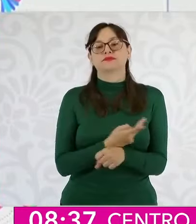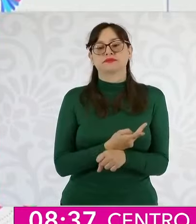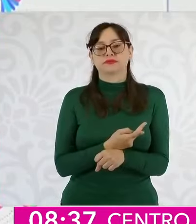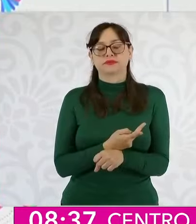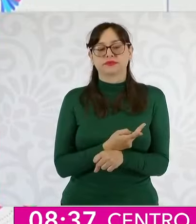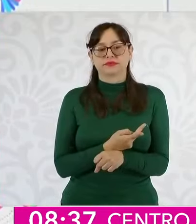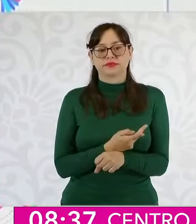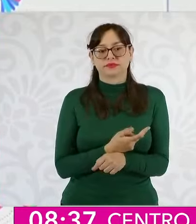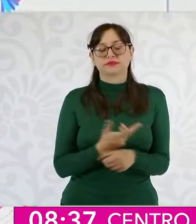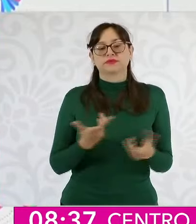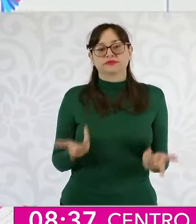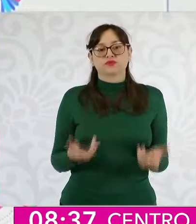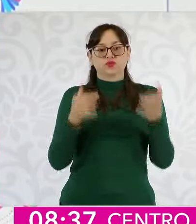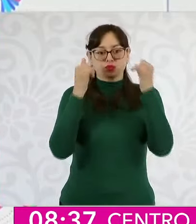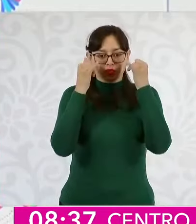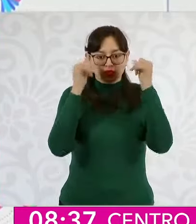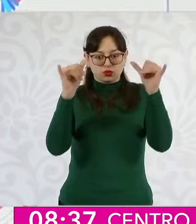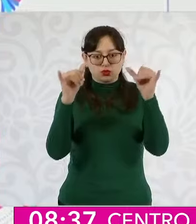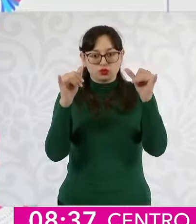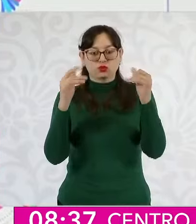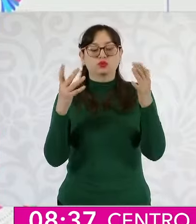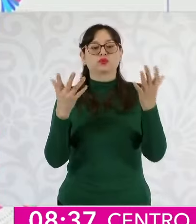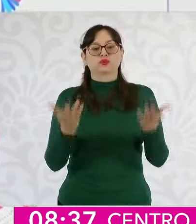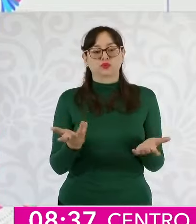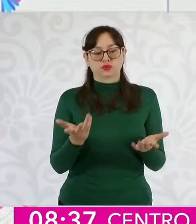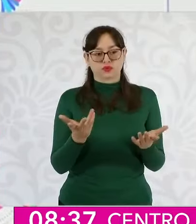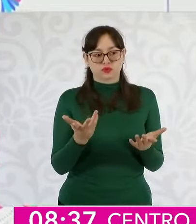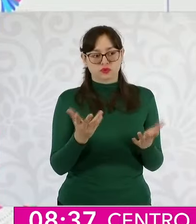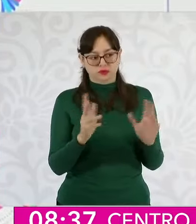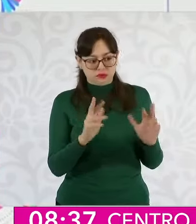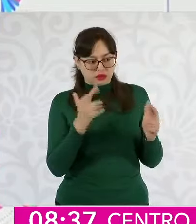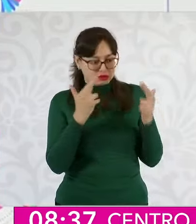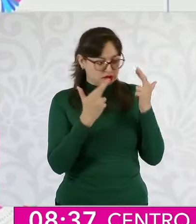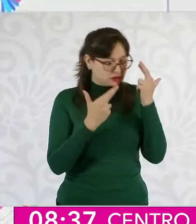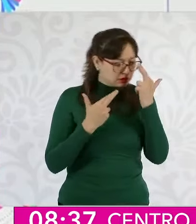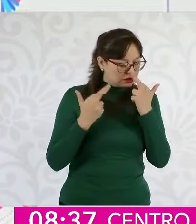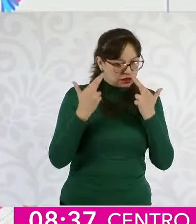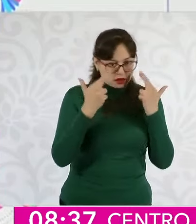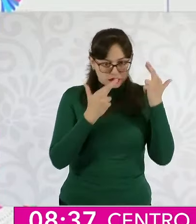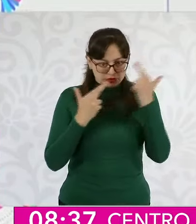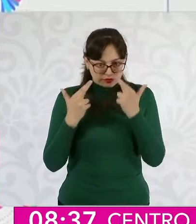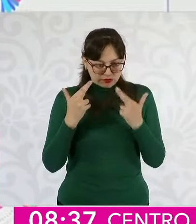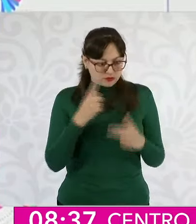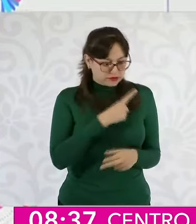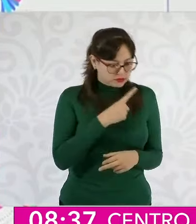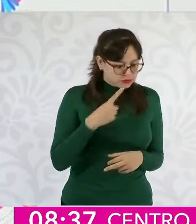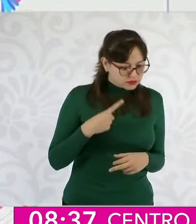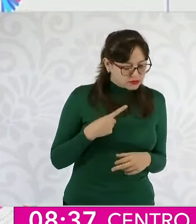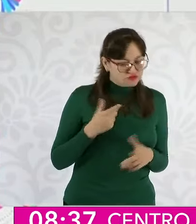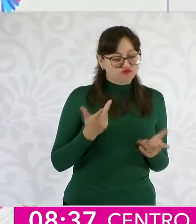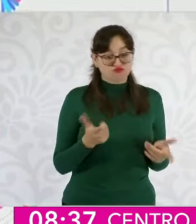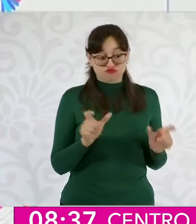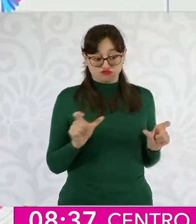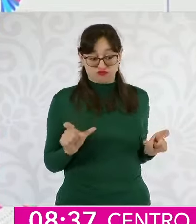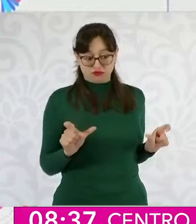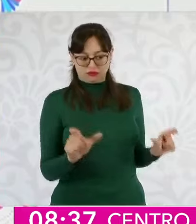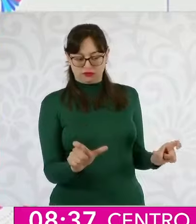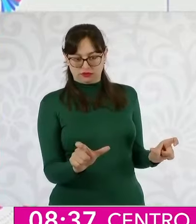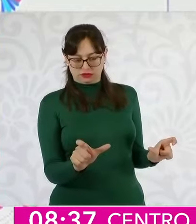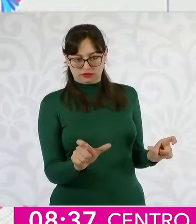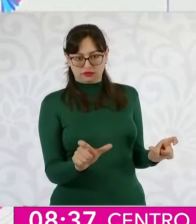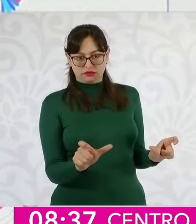hay transporte de ganado, pues se hacen las pruebas, se revisa y gracias a este cerco